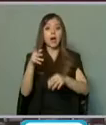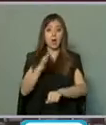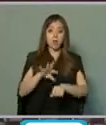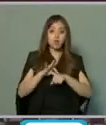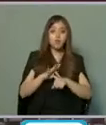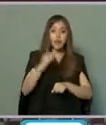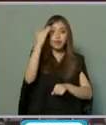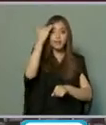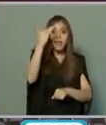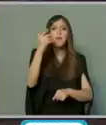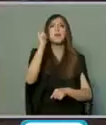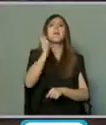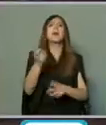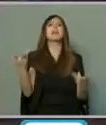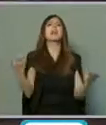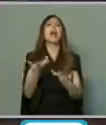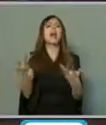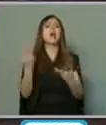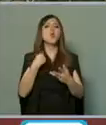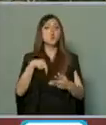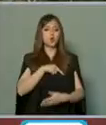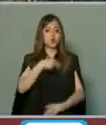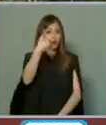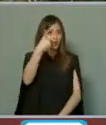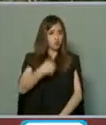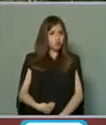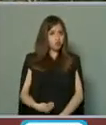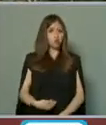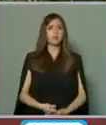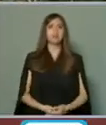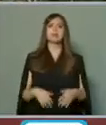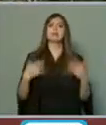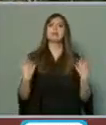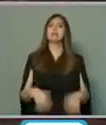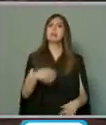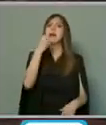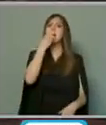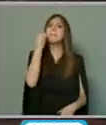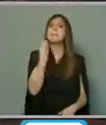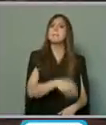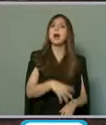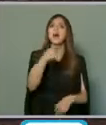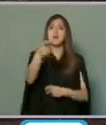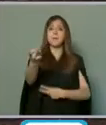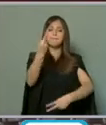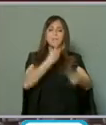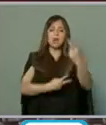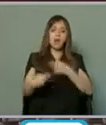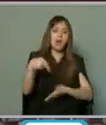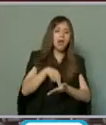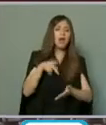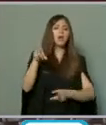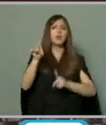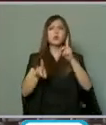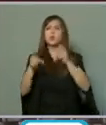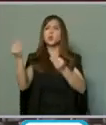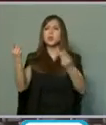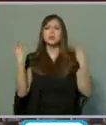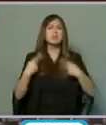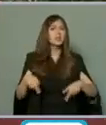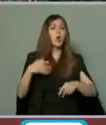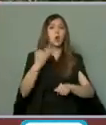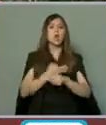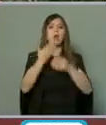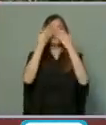sepan que existimos y qué hacemos. Hijo, de verdad es que me encantó que hayas venido porque creo que existía mucha duda, creo que nos has despejado mucho y